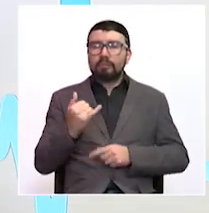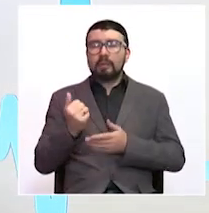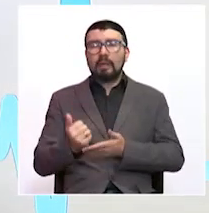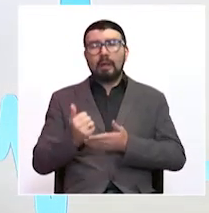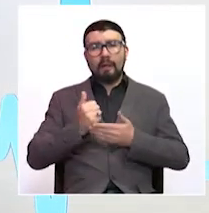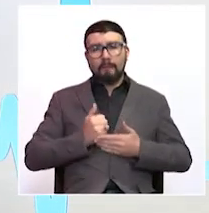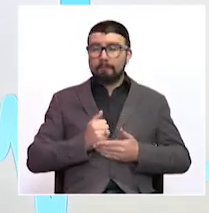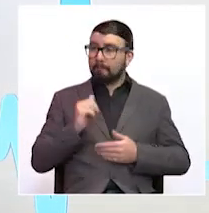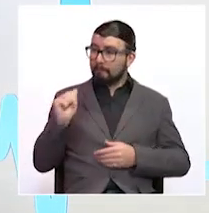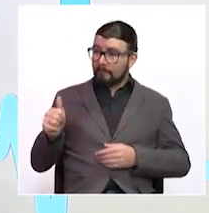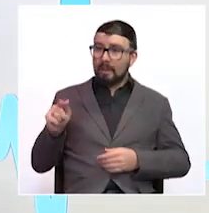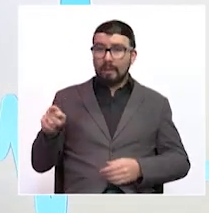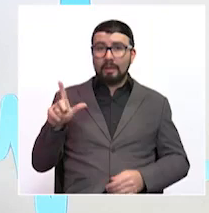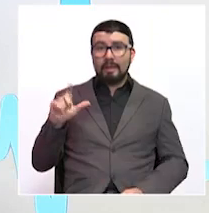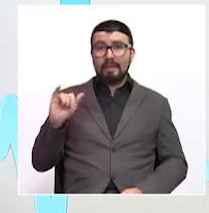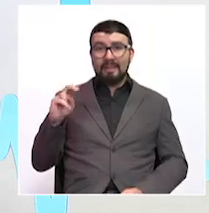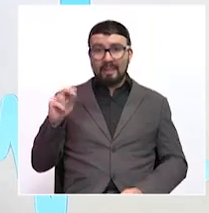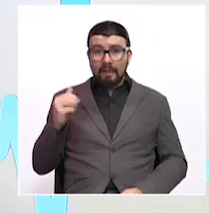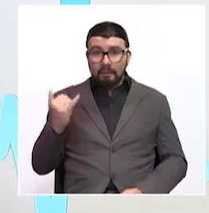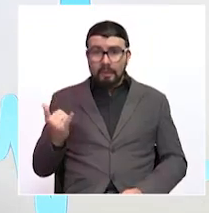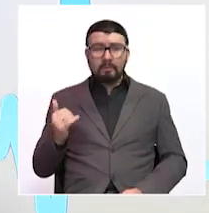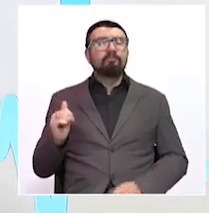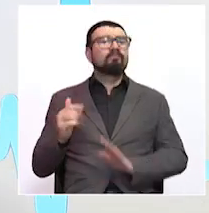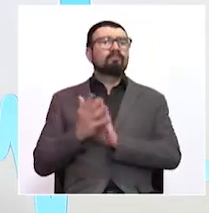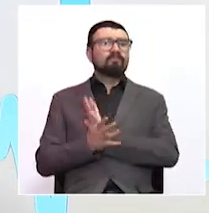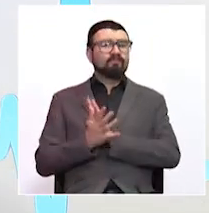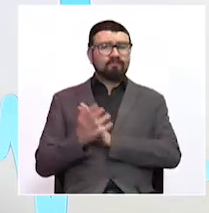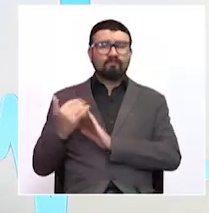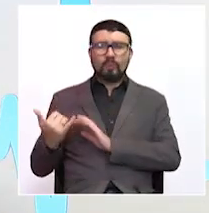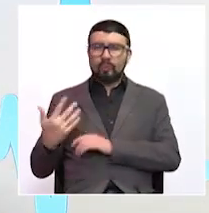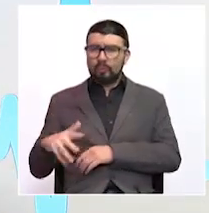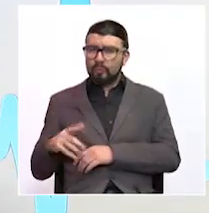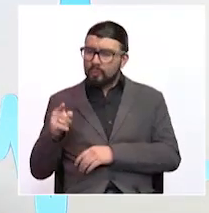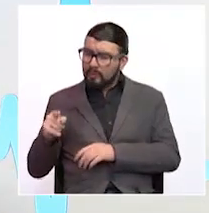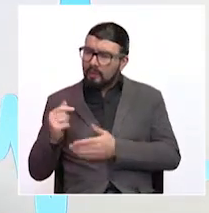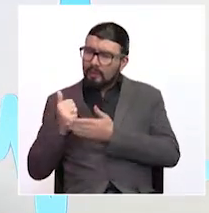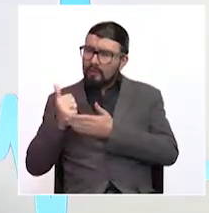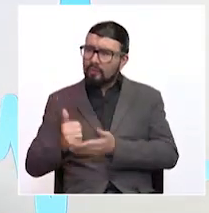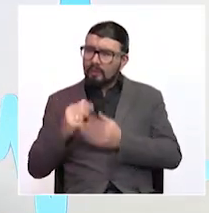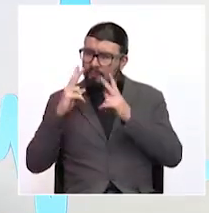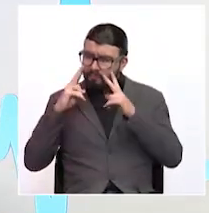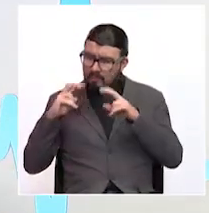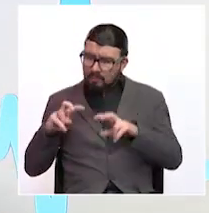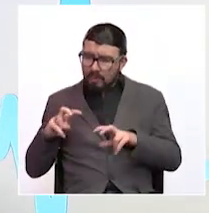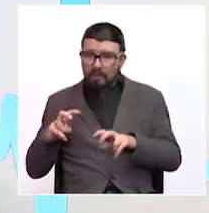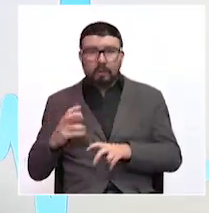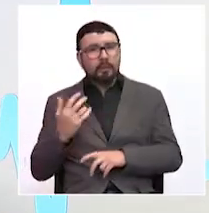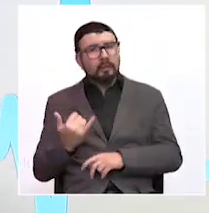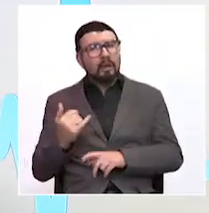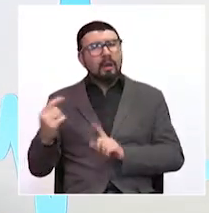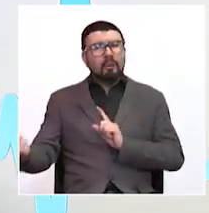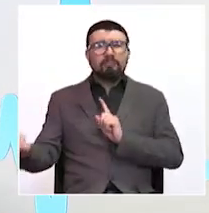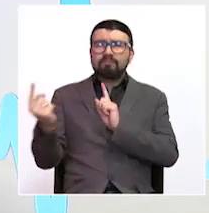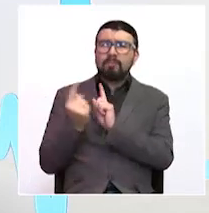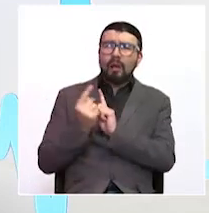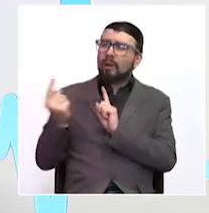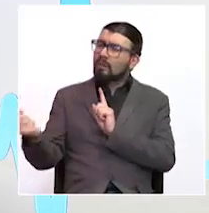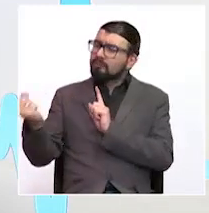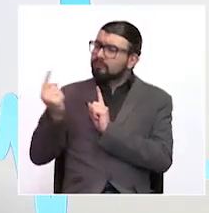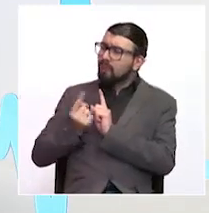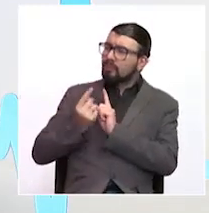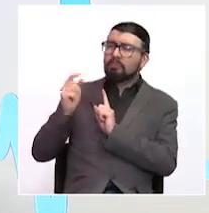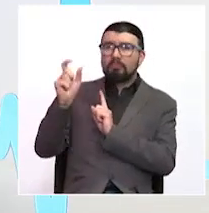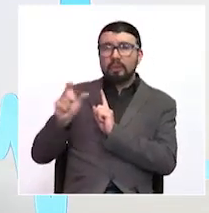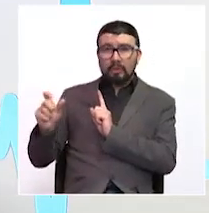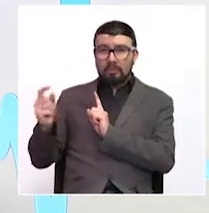que decía linda lo que estamos encontrando nosotros en la consulta muy triste es que cuando